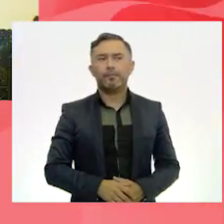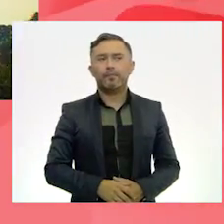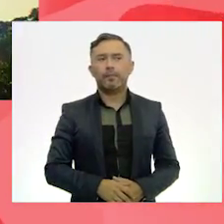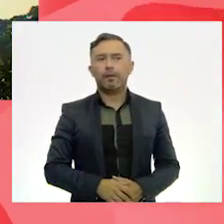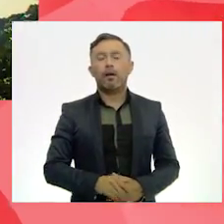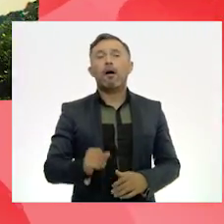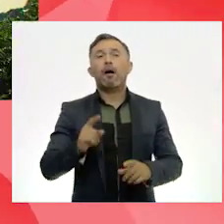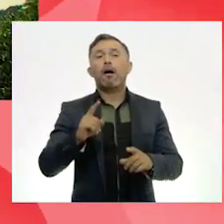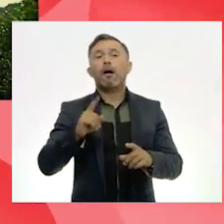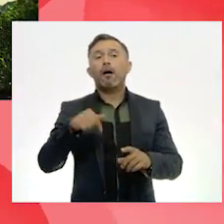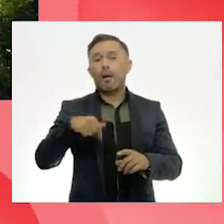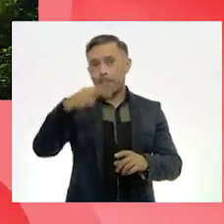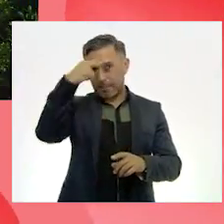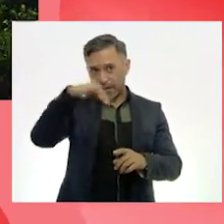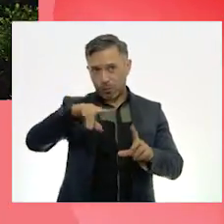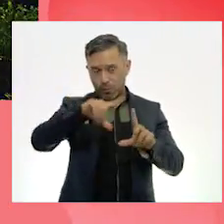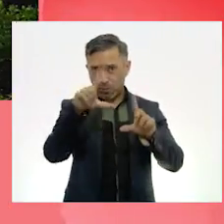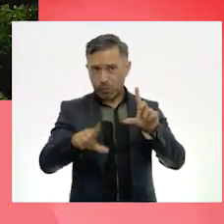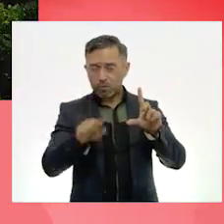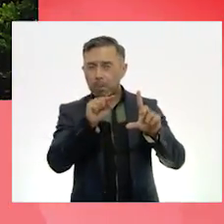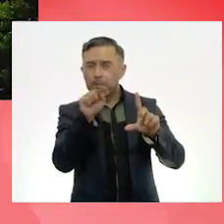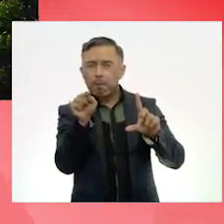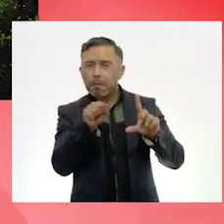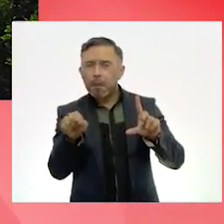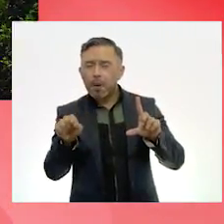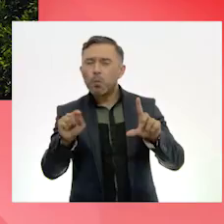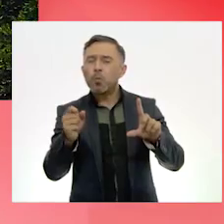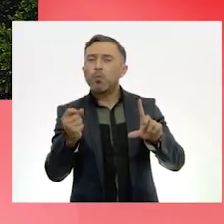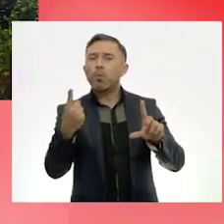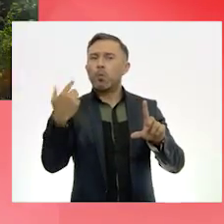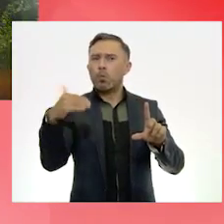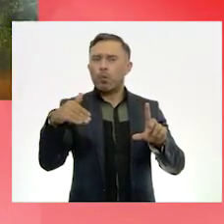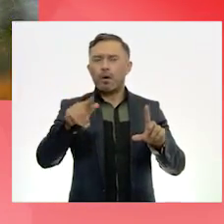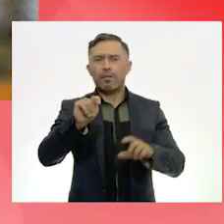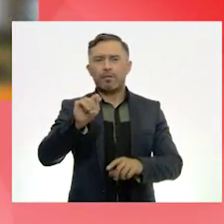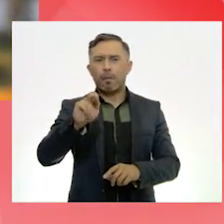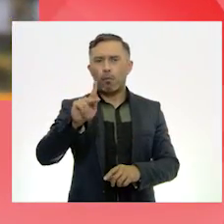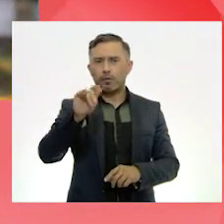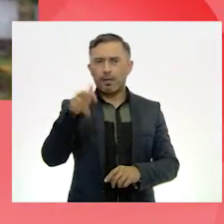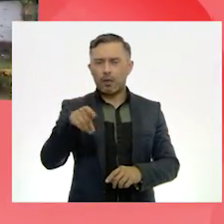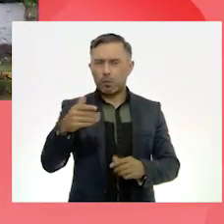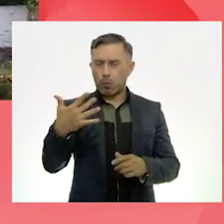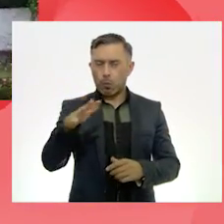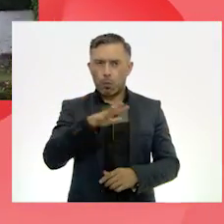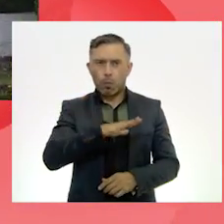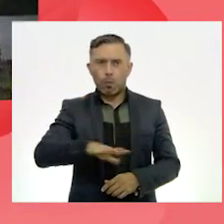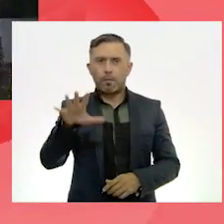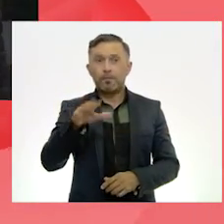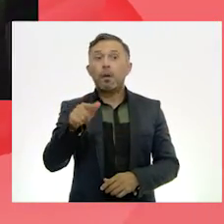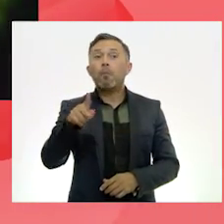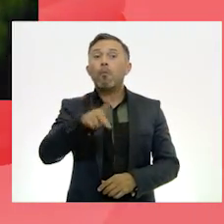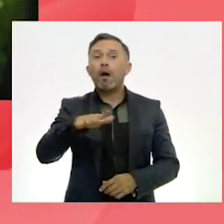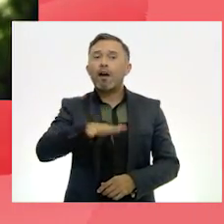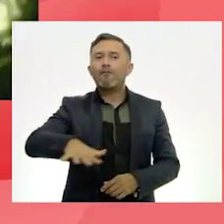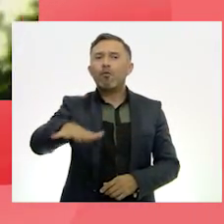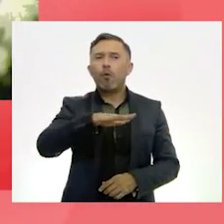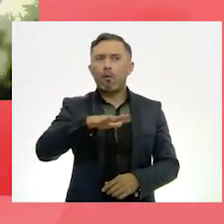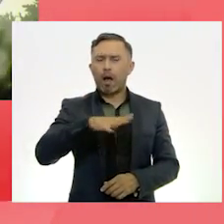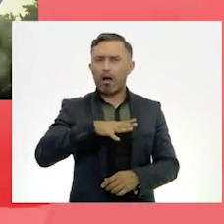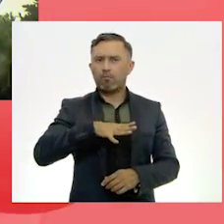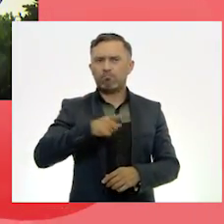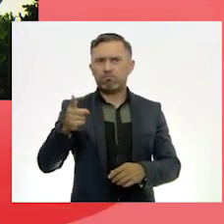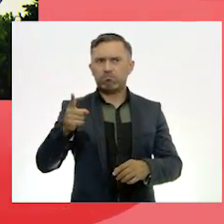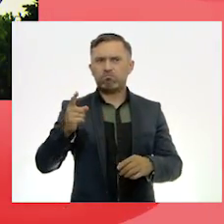Pocos lugares en la República Mexicana tienen la magia que tiene Tepoztlán. Este pueblo está custodiado por un